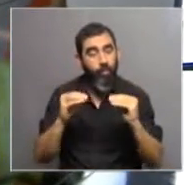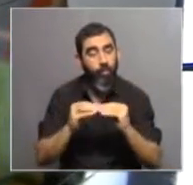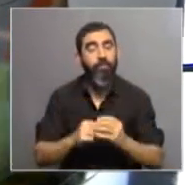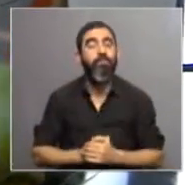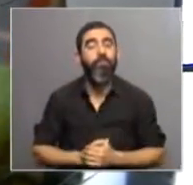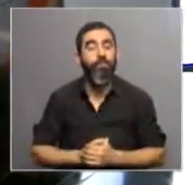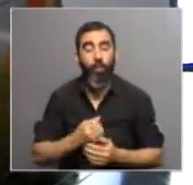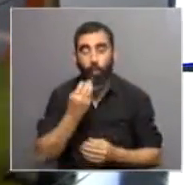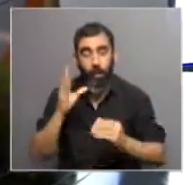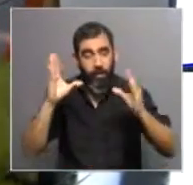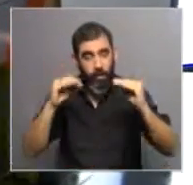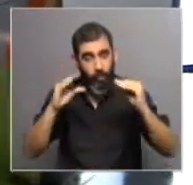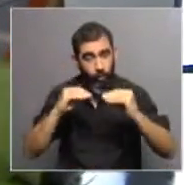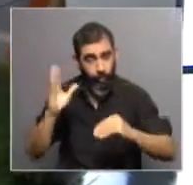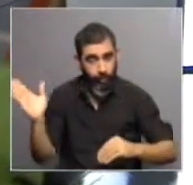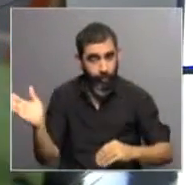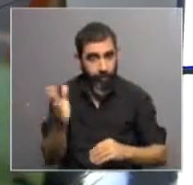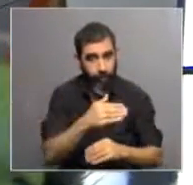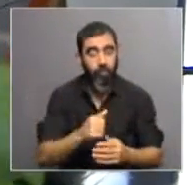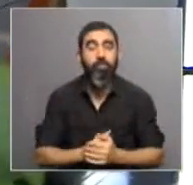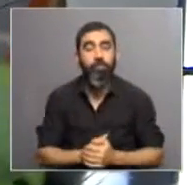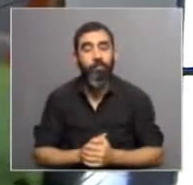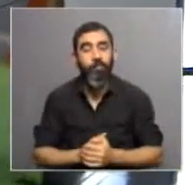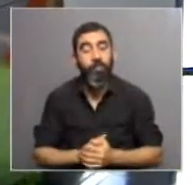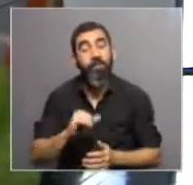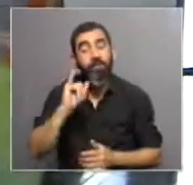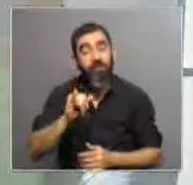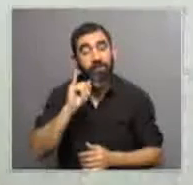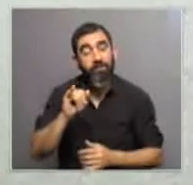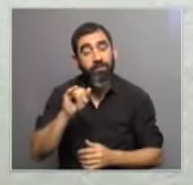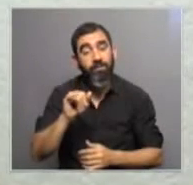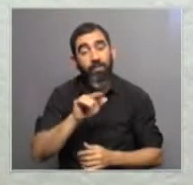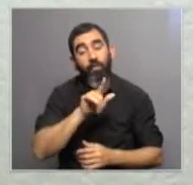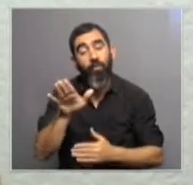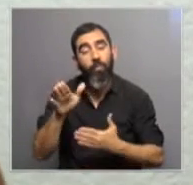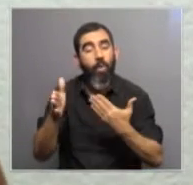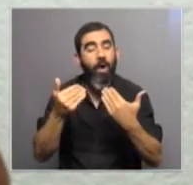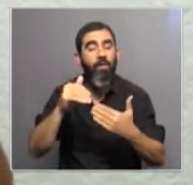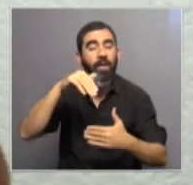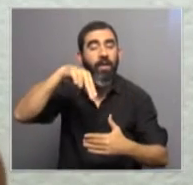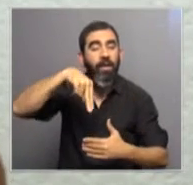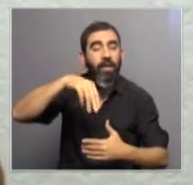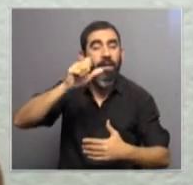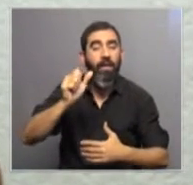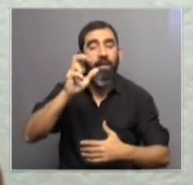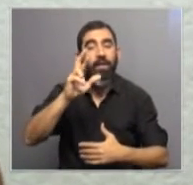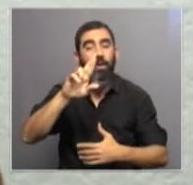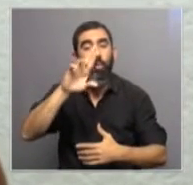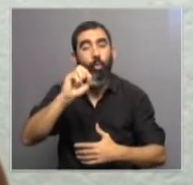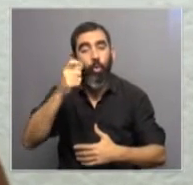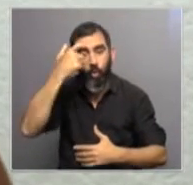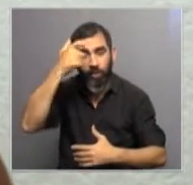Hola, Gustavo, buenas noches para todos. Y sí, fuimos a buscar la neurociencia detrás de